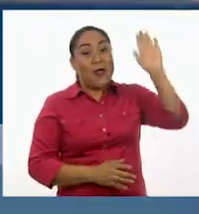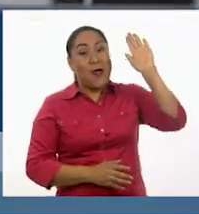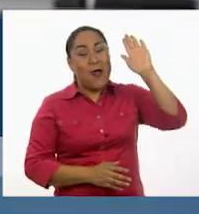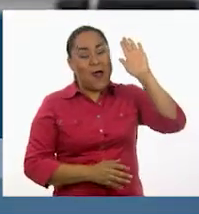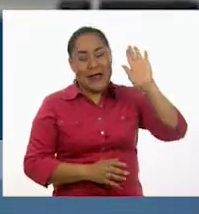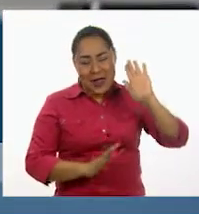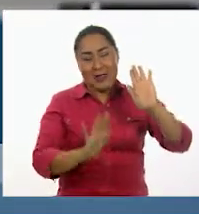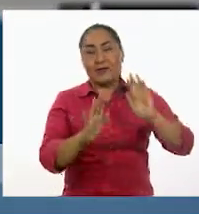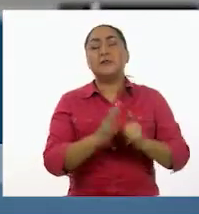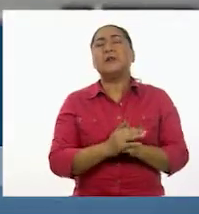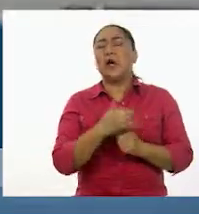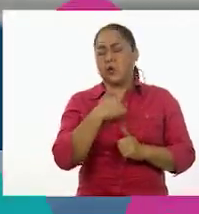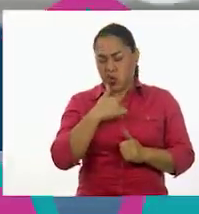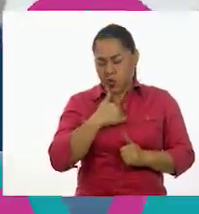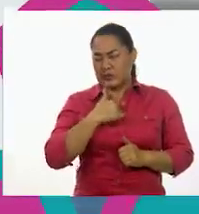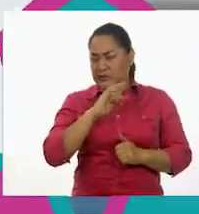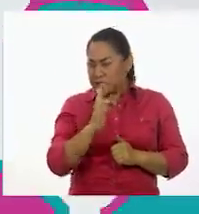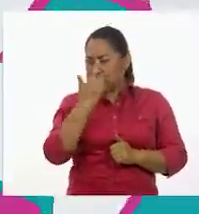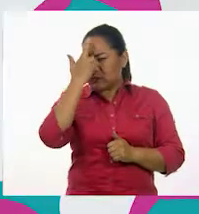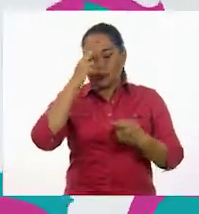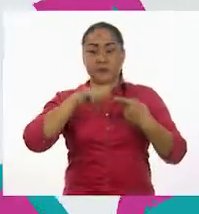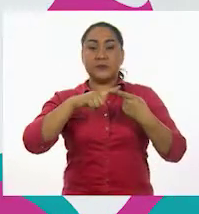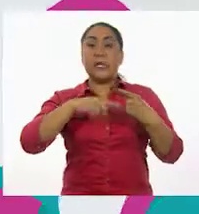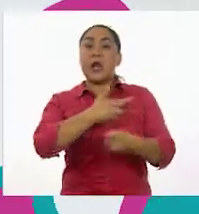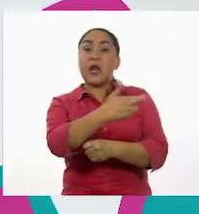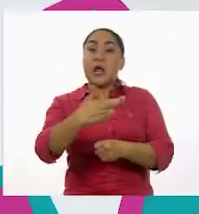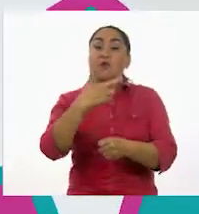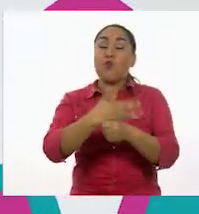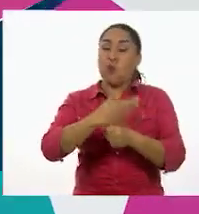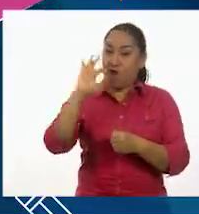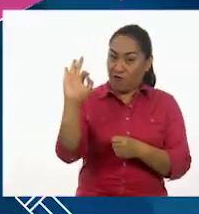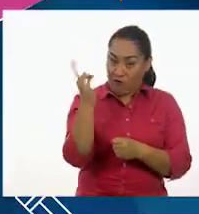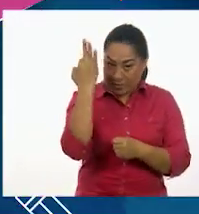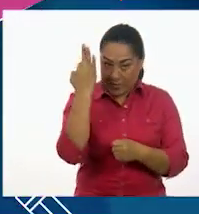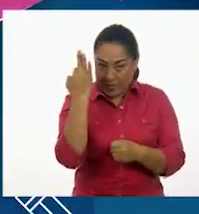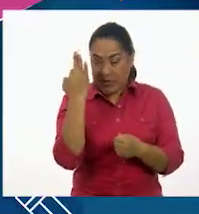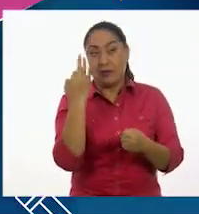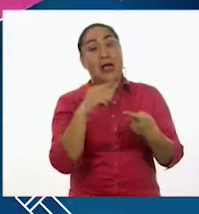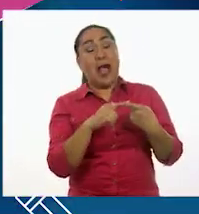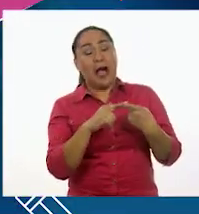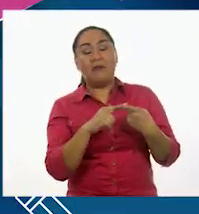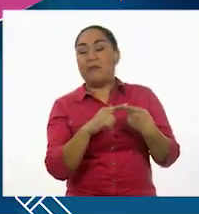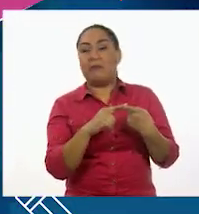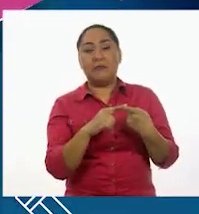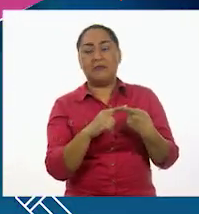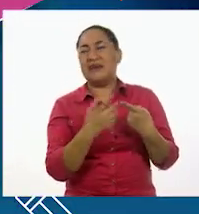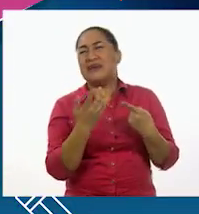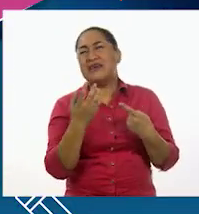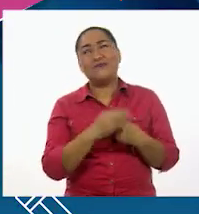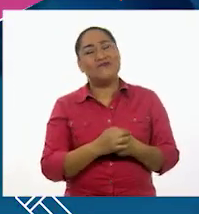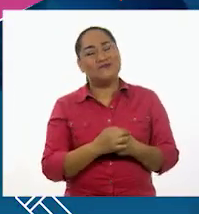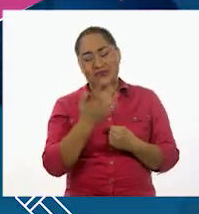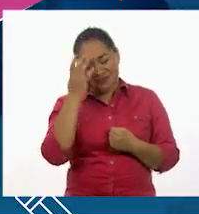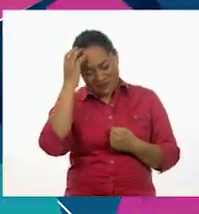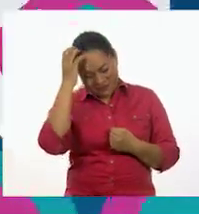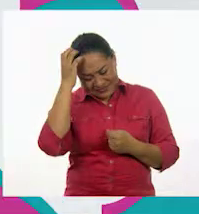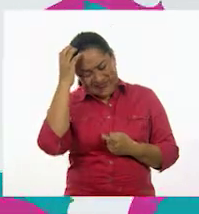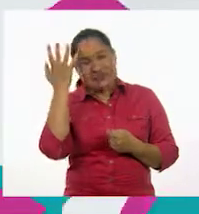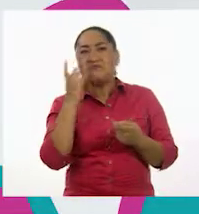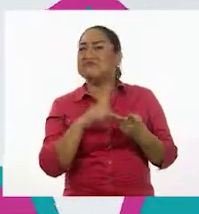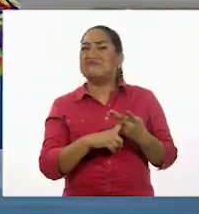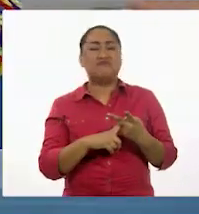Yo me acuerdo que una era la República Federal, pero no logro recordar. Ay, no sé cuál es